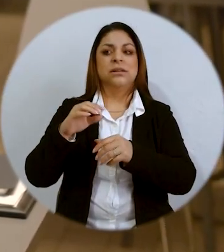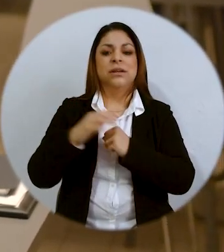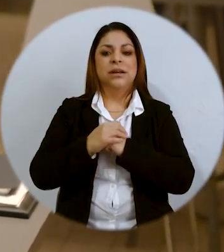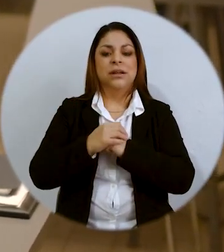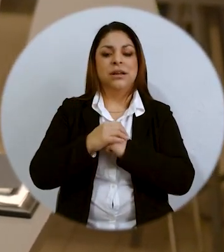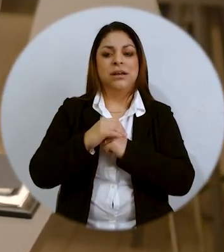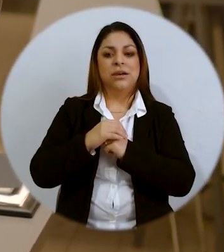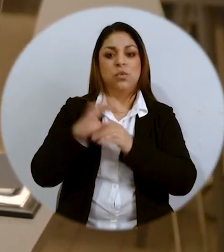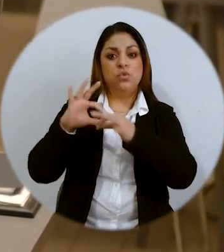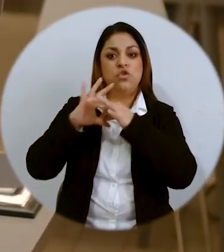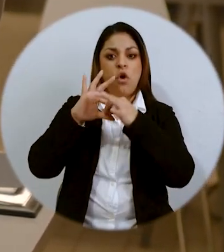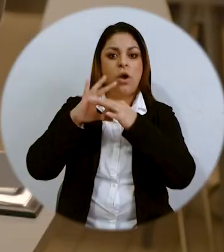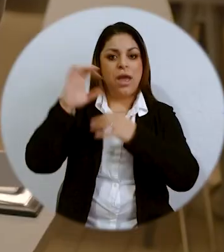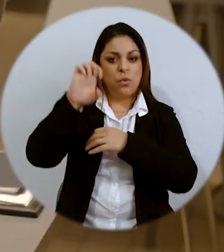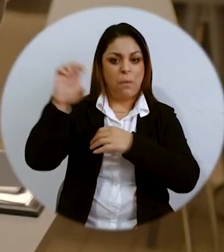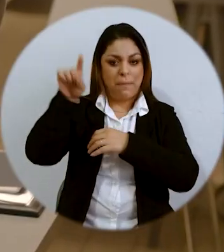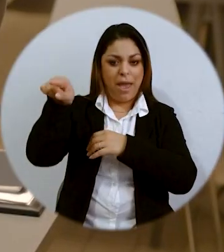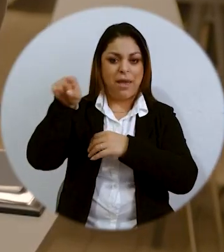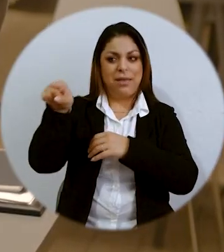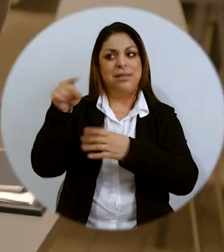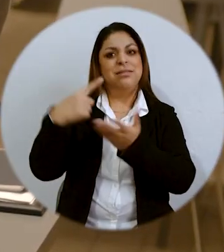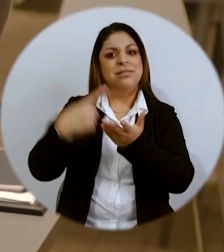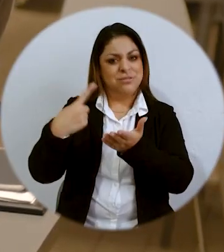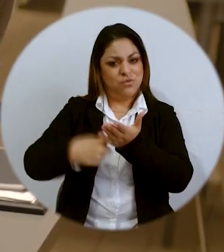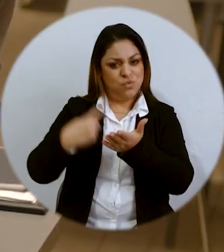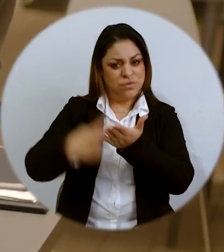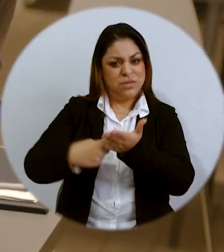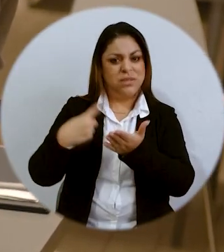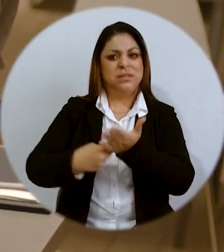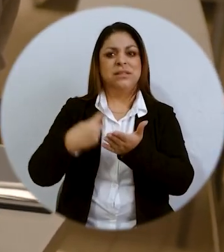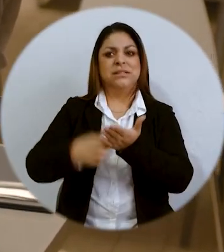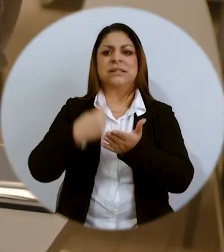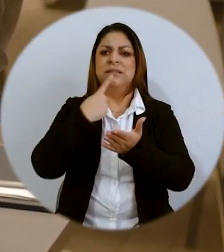Europea están discutiendo si relajan un